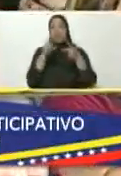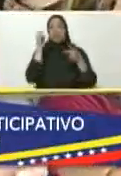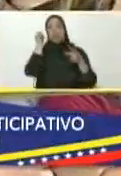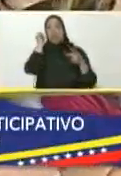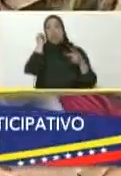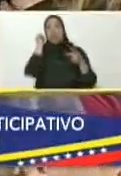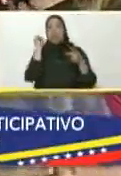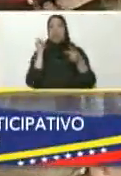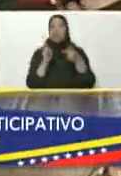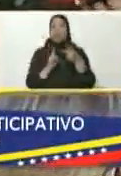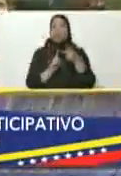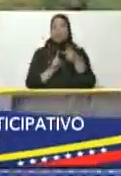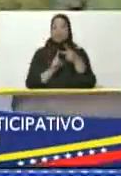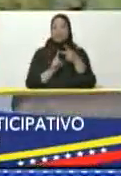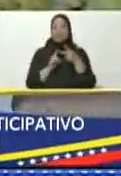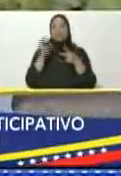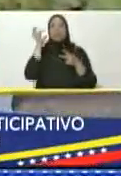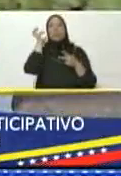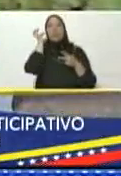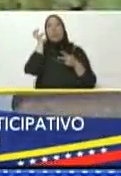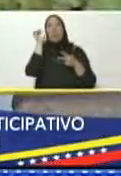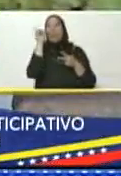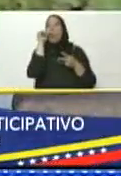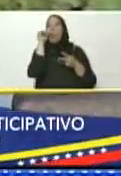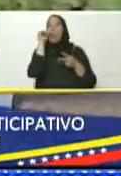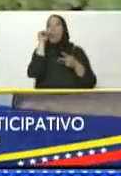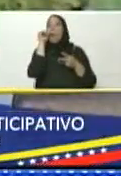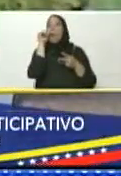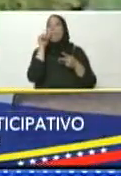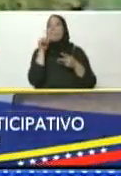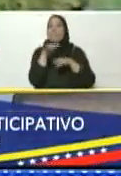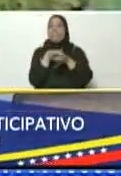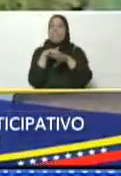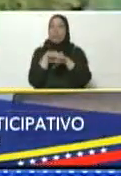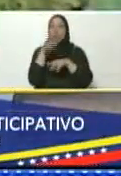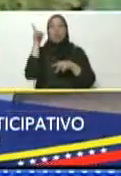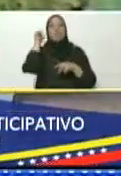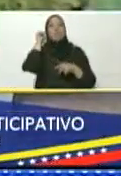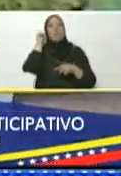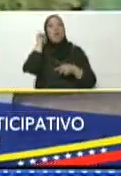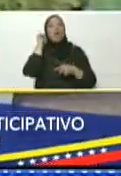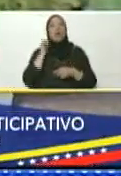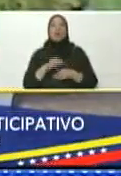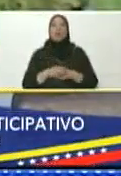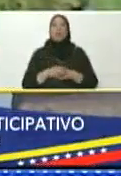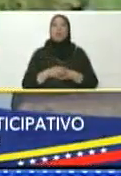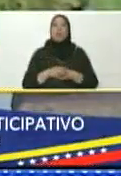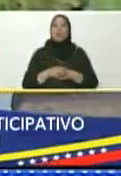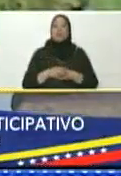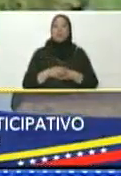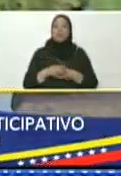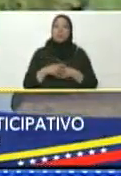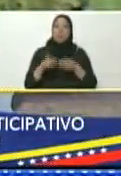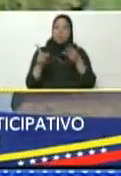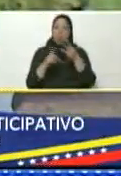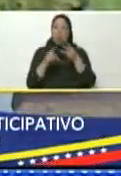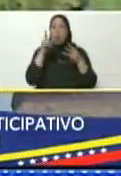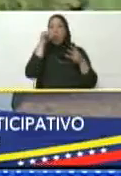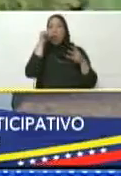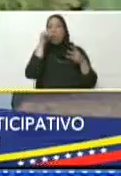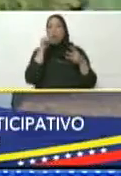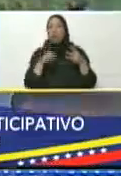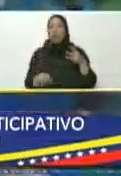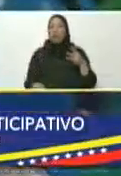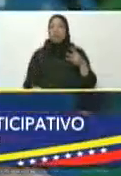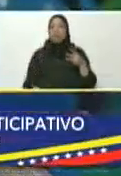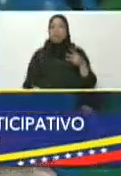de Celio Celis. Nelly tiene ganó con una paliza también. Fernando Amaro,